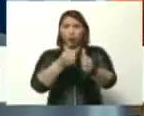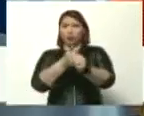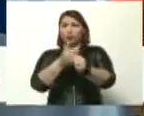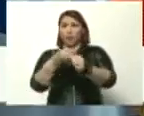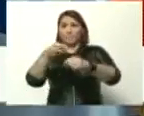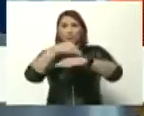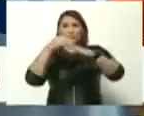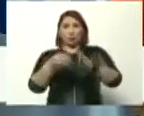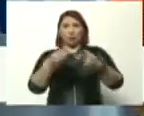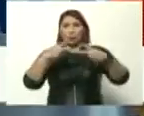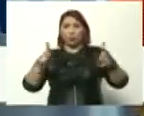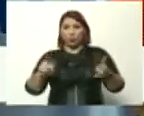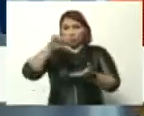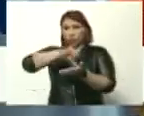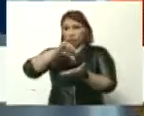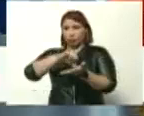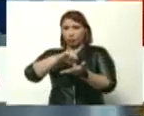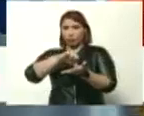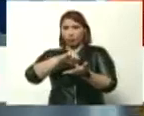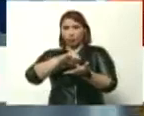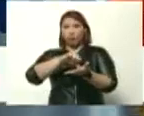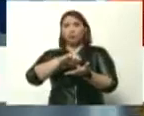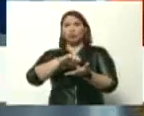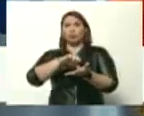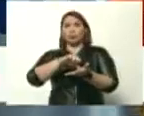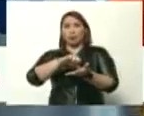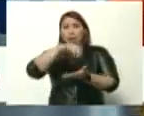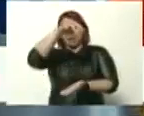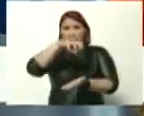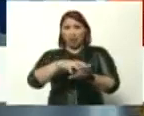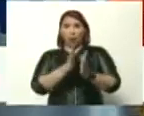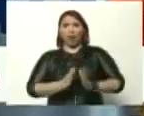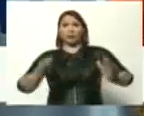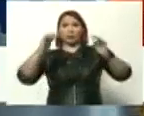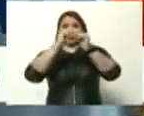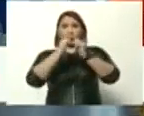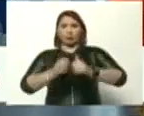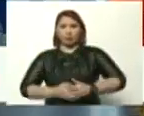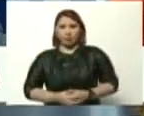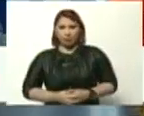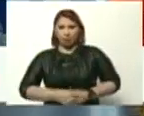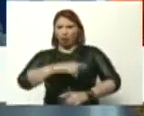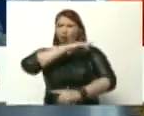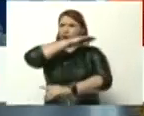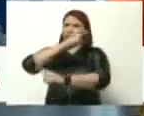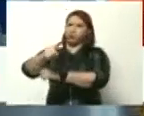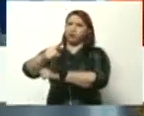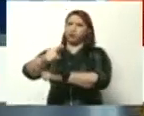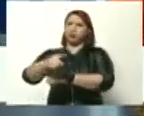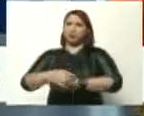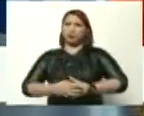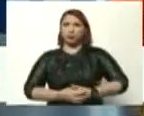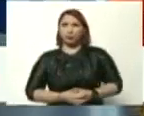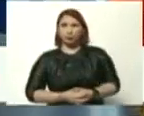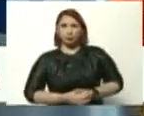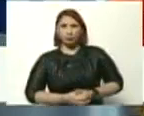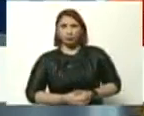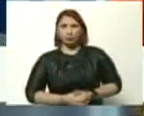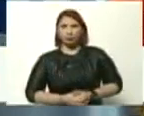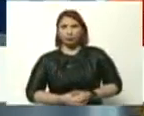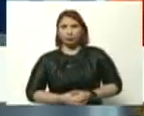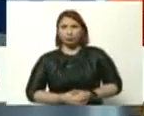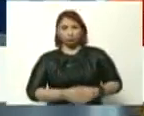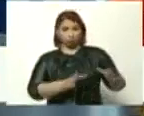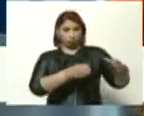Público de la ciudad del Tigre, estado Anzoátegui, recibieron denuncias por parte